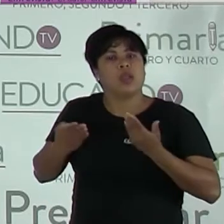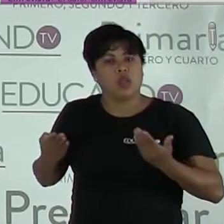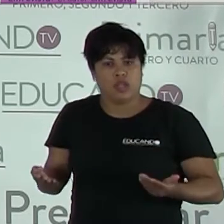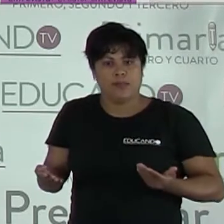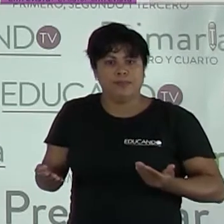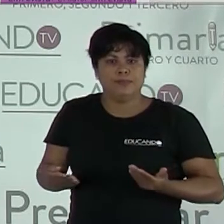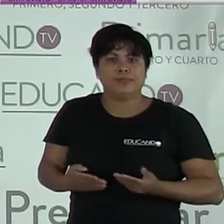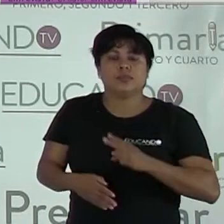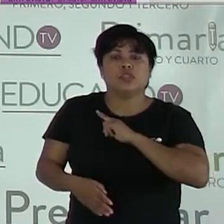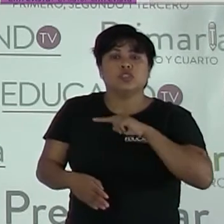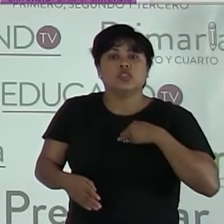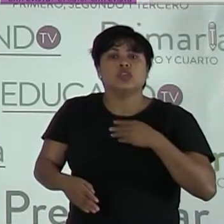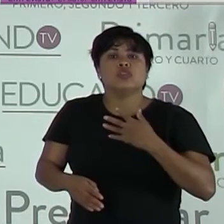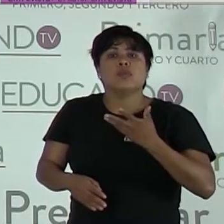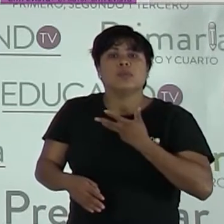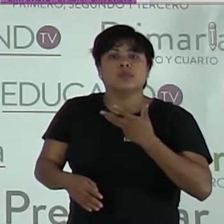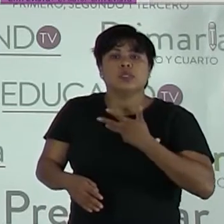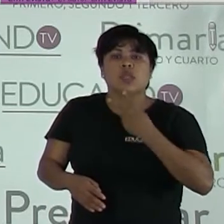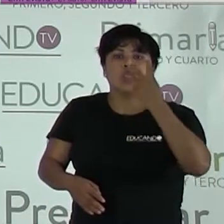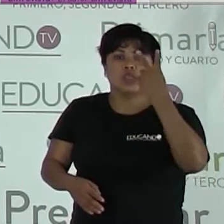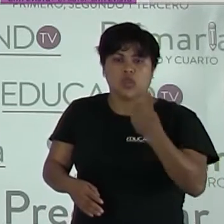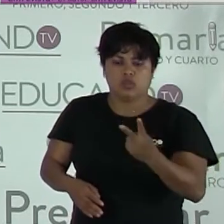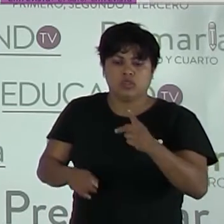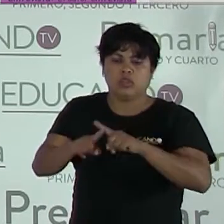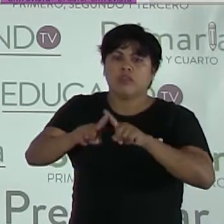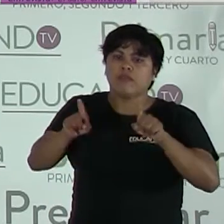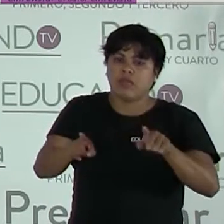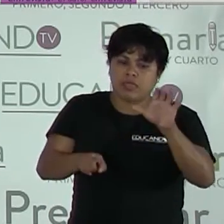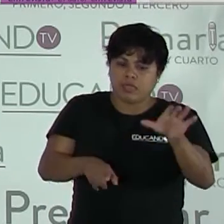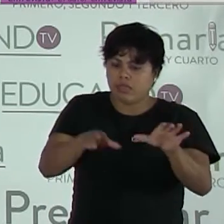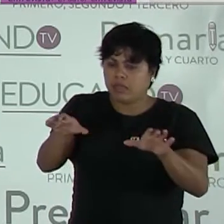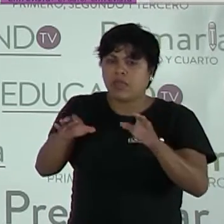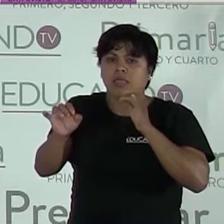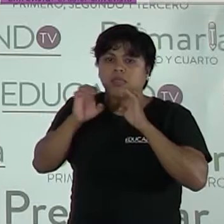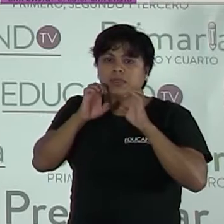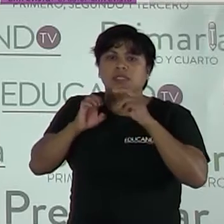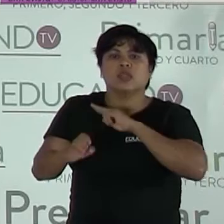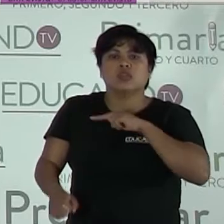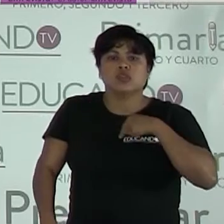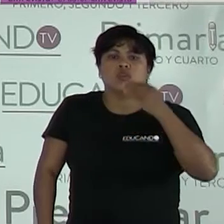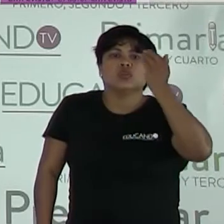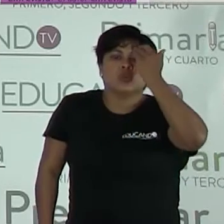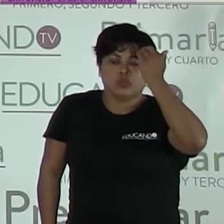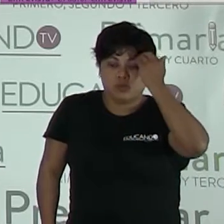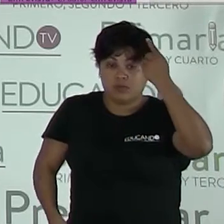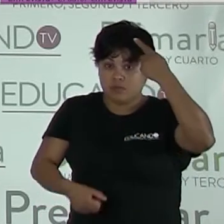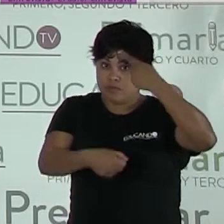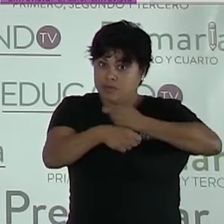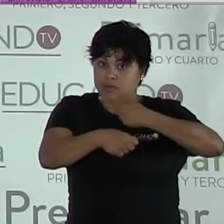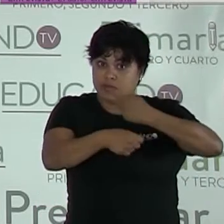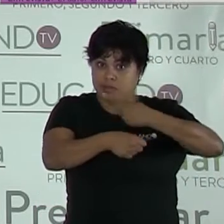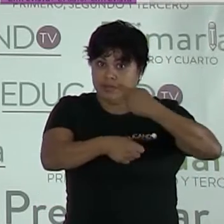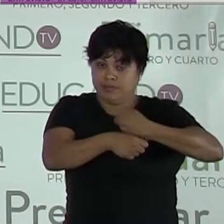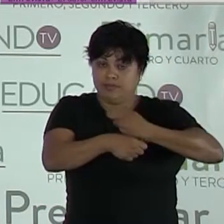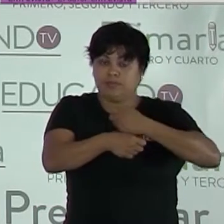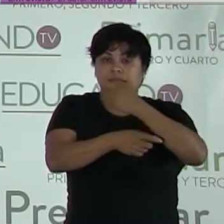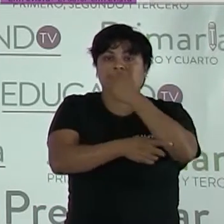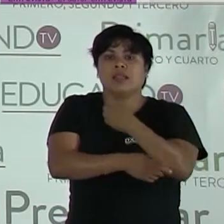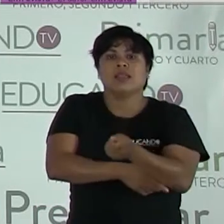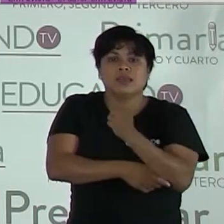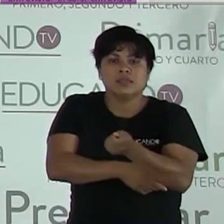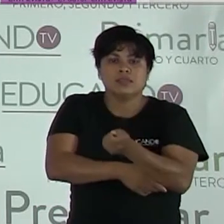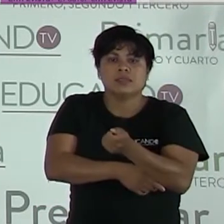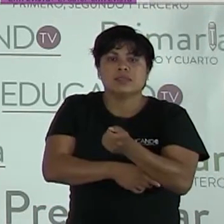bien, vamos a tener dos tipos de entrevistas que es importante que conozcamos. La primera, que